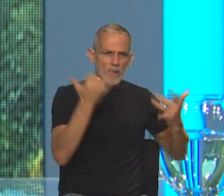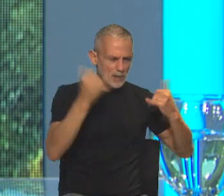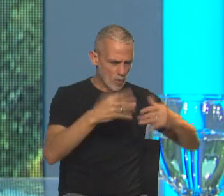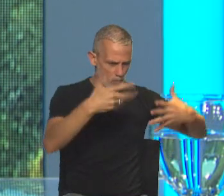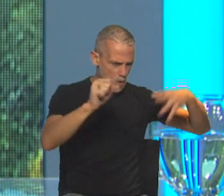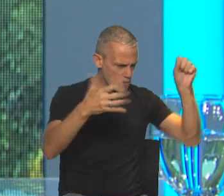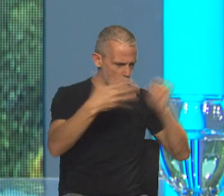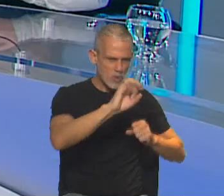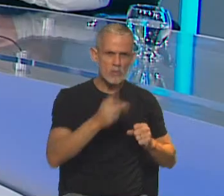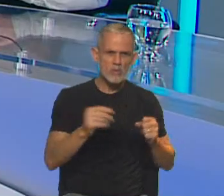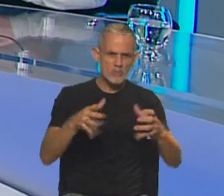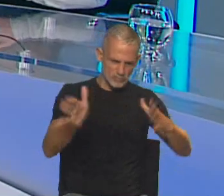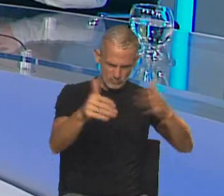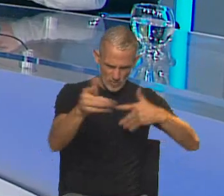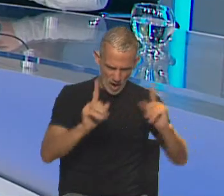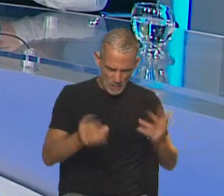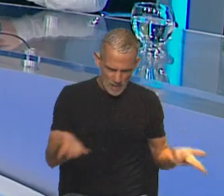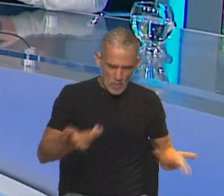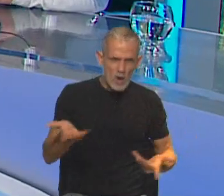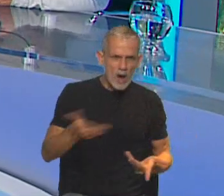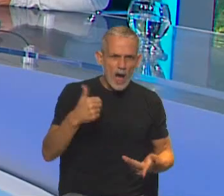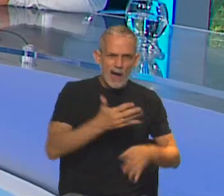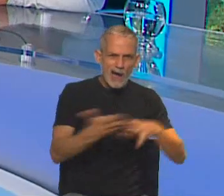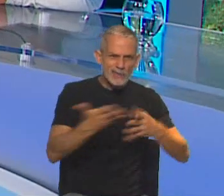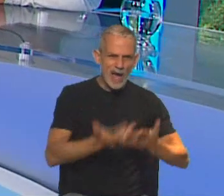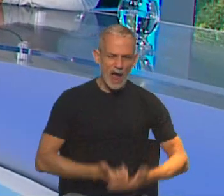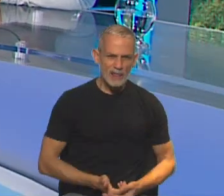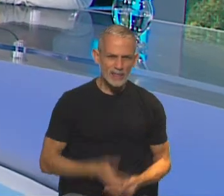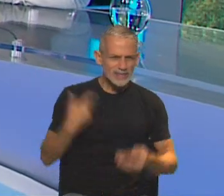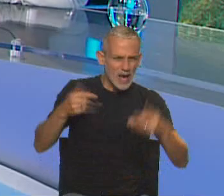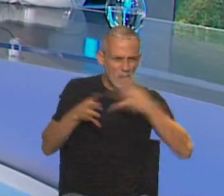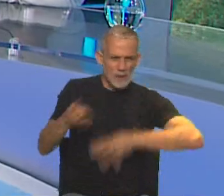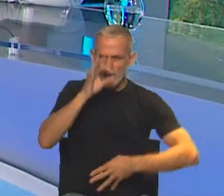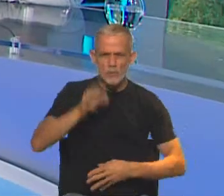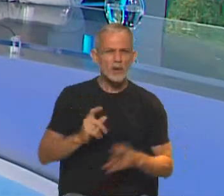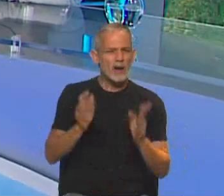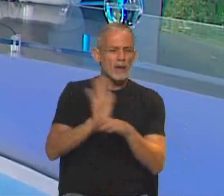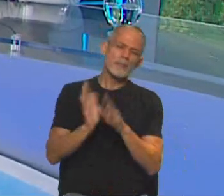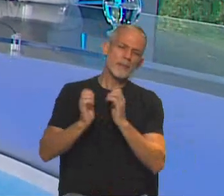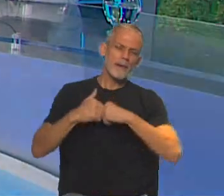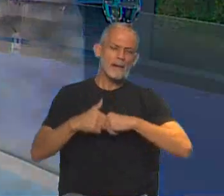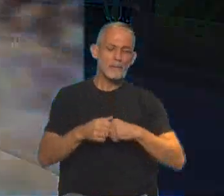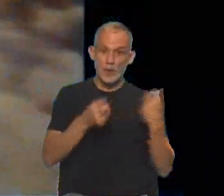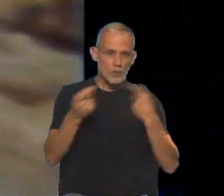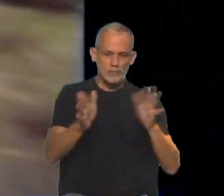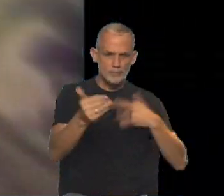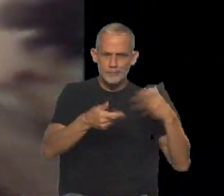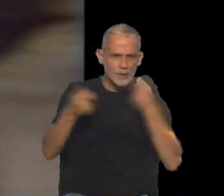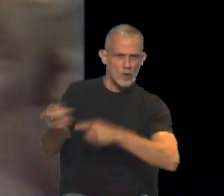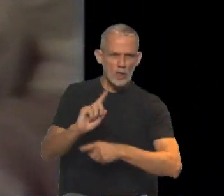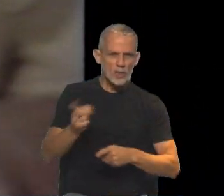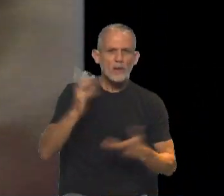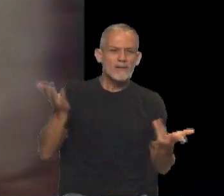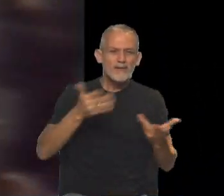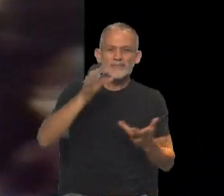encontrar todos esos envíos. Pero además de eso, ¿no? Yo pensaba en esto del ocultamiento, no solo que no llegaron, pero tampoco nunca hubo imágenes